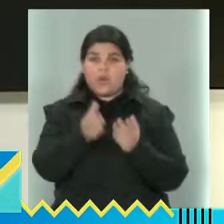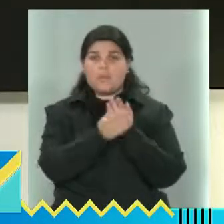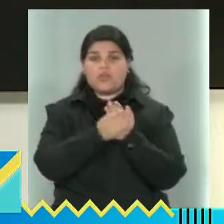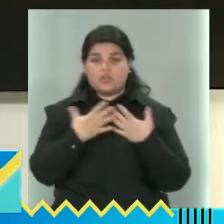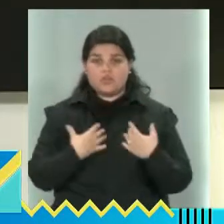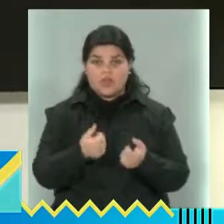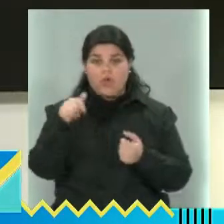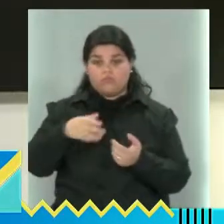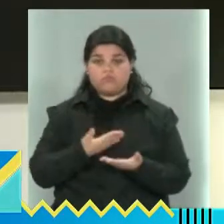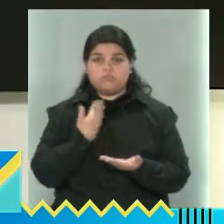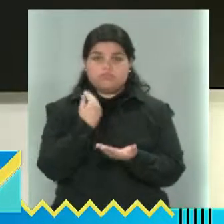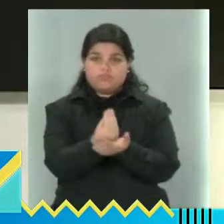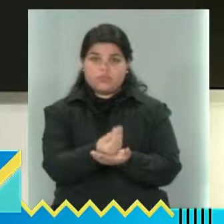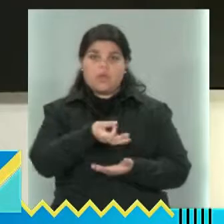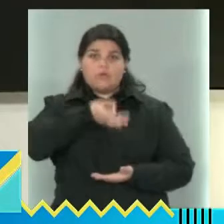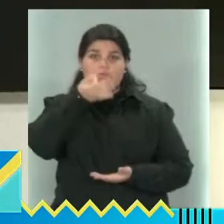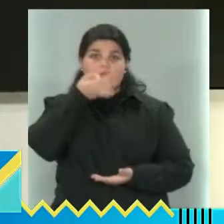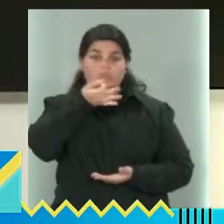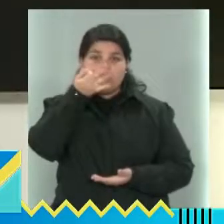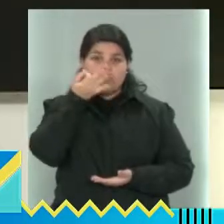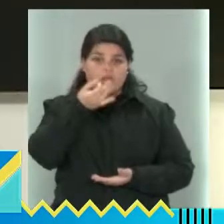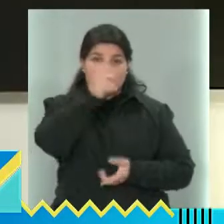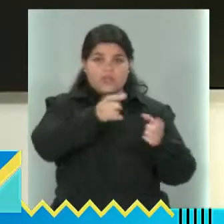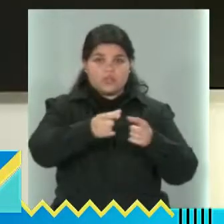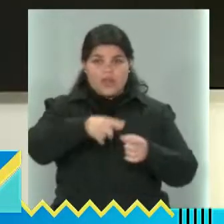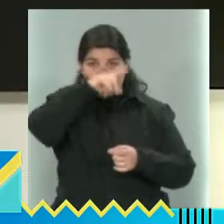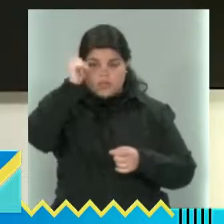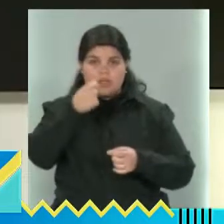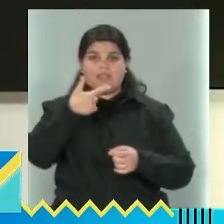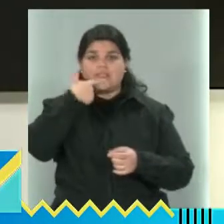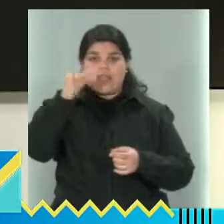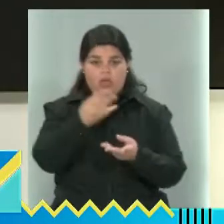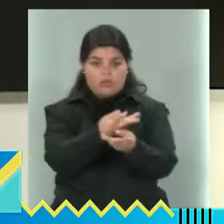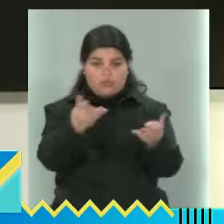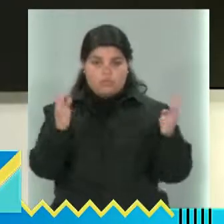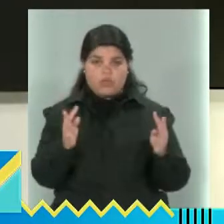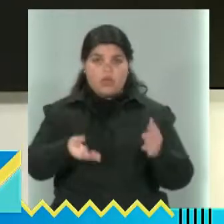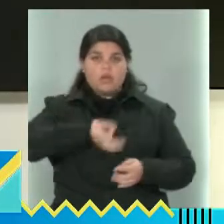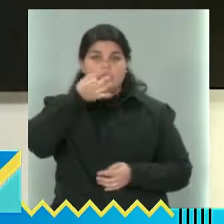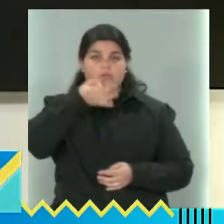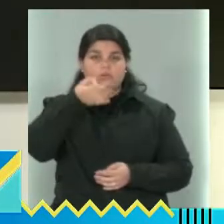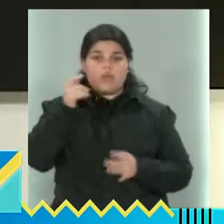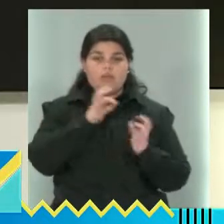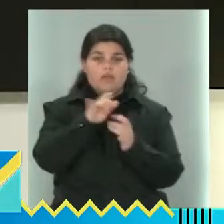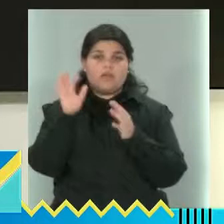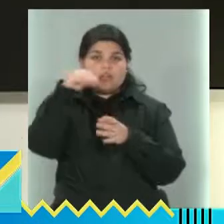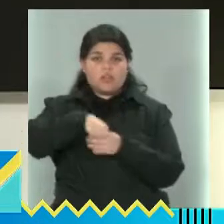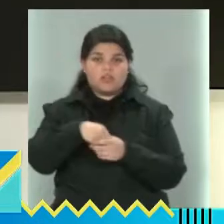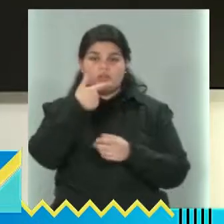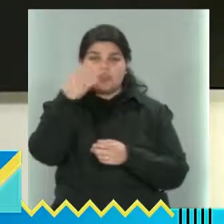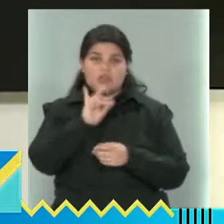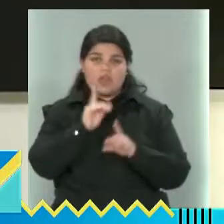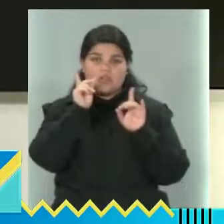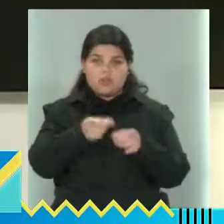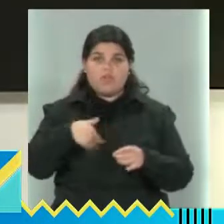allí exponiendo frente a los representantes nacionales y a los senadores, bueno, para que este debate se pueda dar también allí en el Senado, como dijimos,